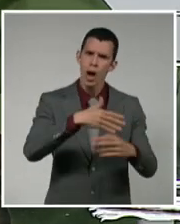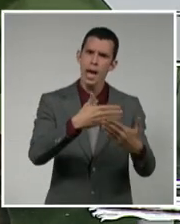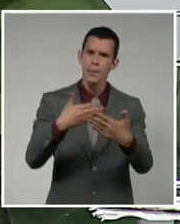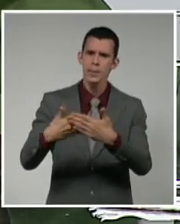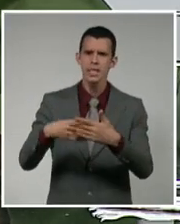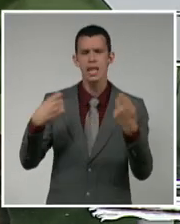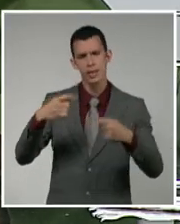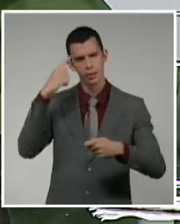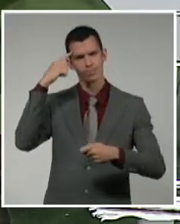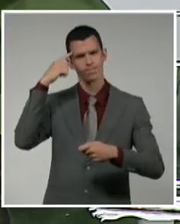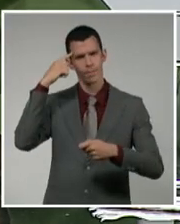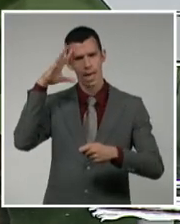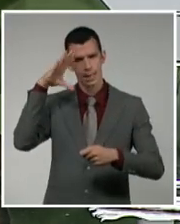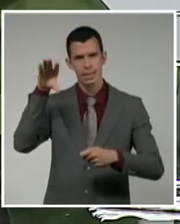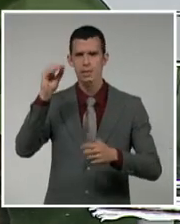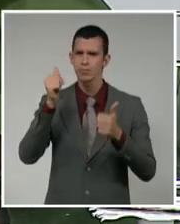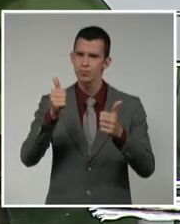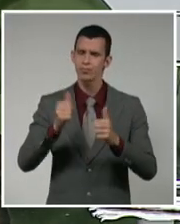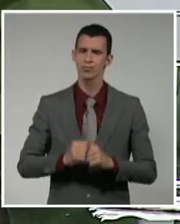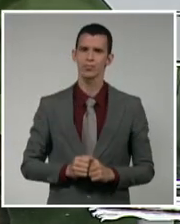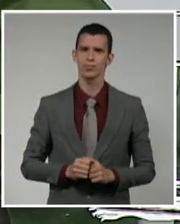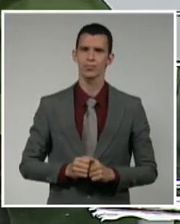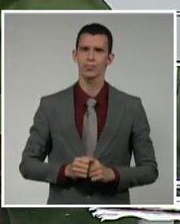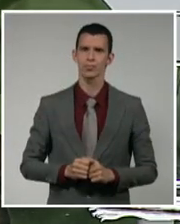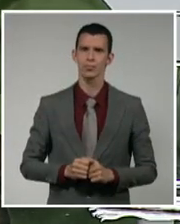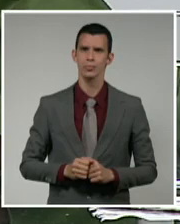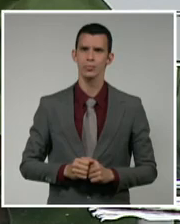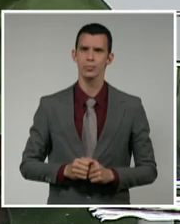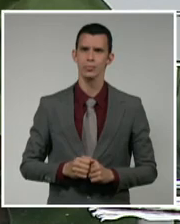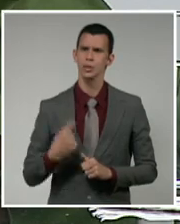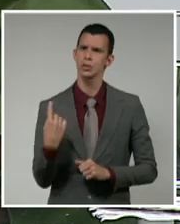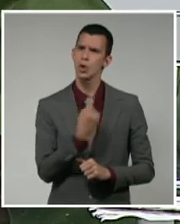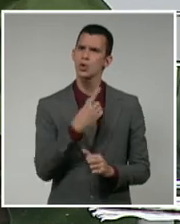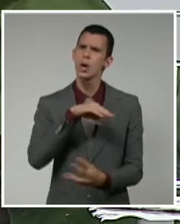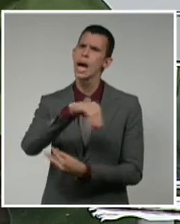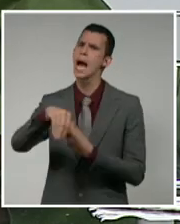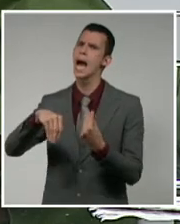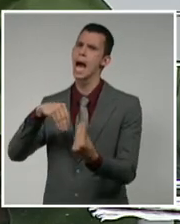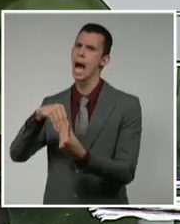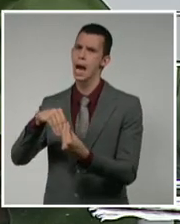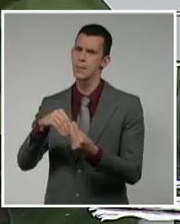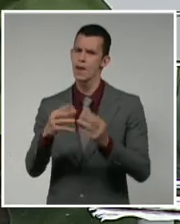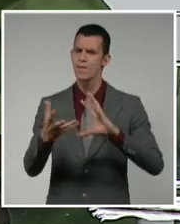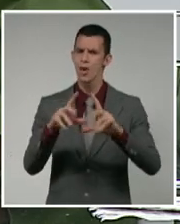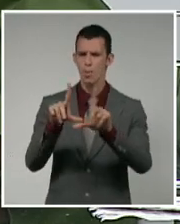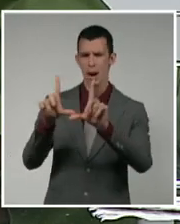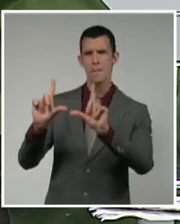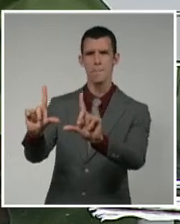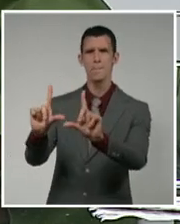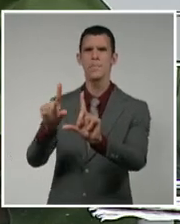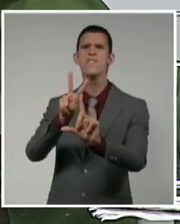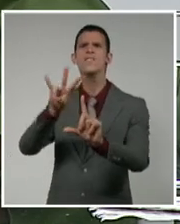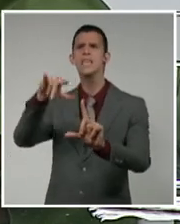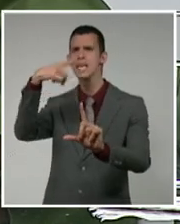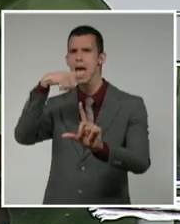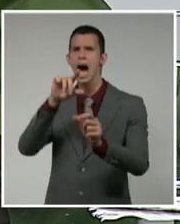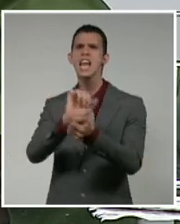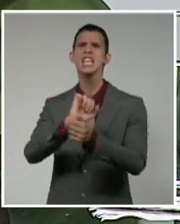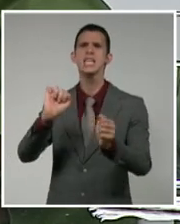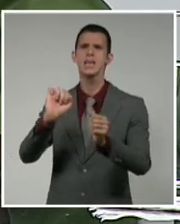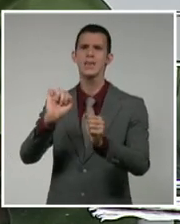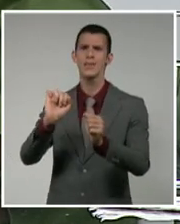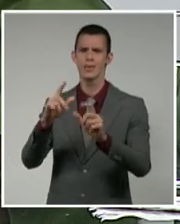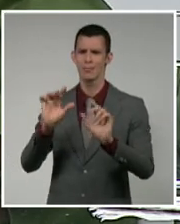de circulación del vía libre, o sea, el que existe, no a partir del día 1 de septiembre, que ya estoy adelantando que todas estas medidas